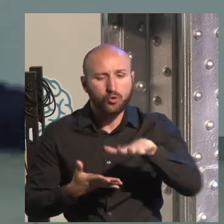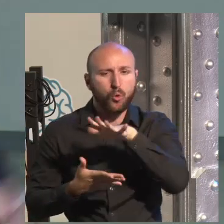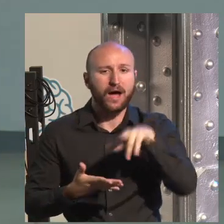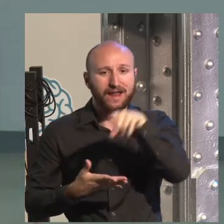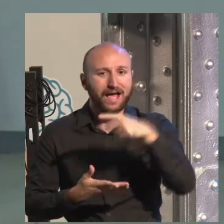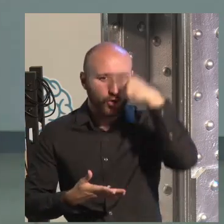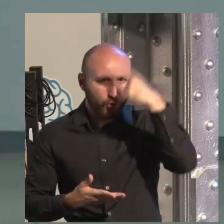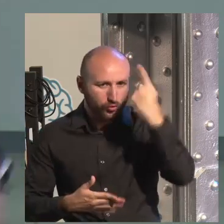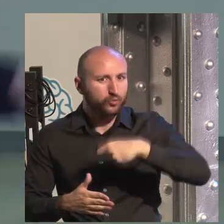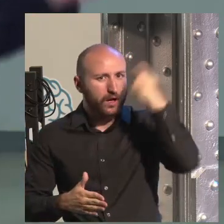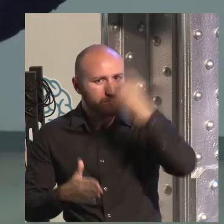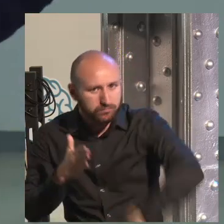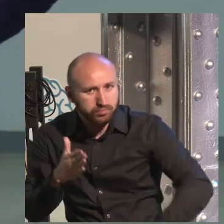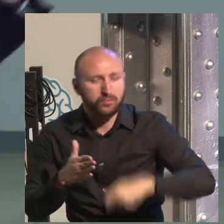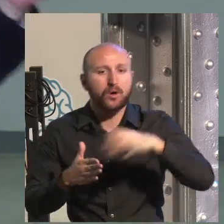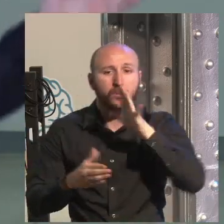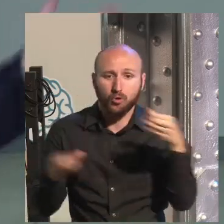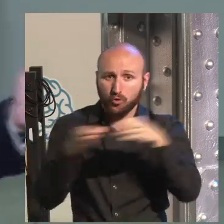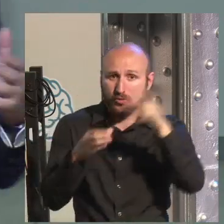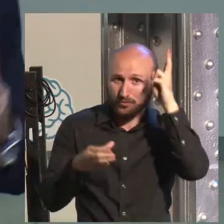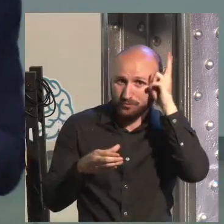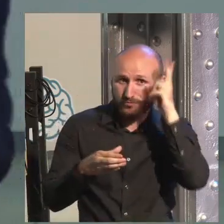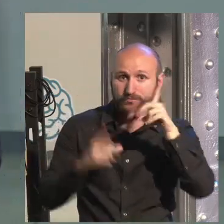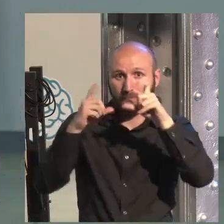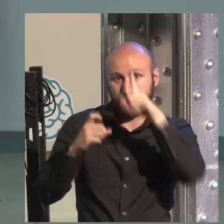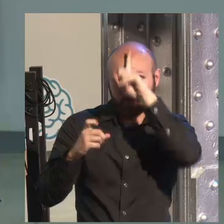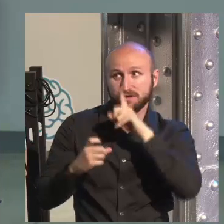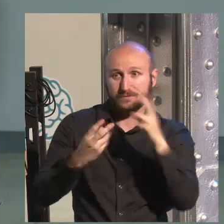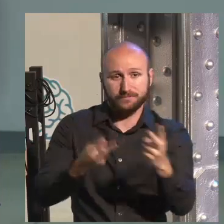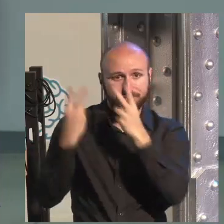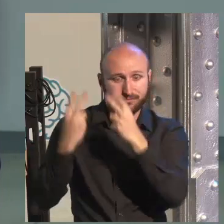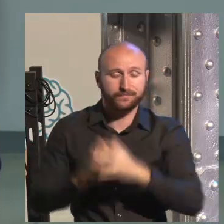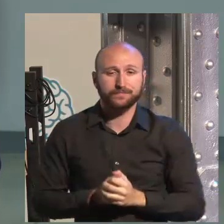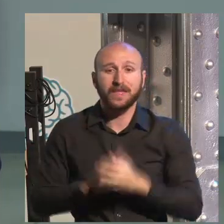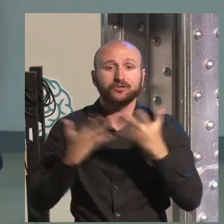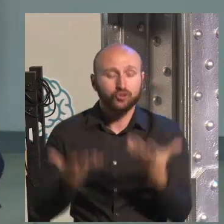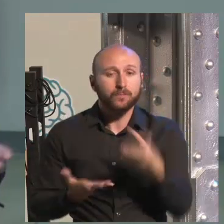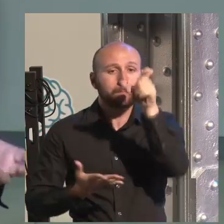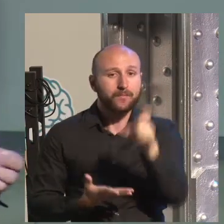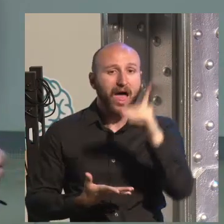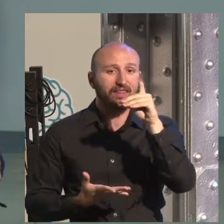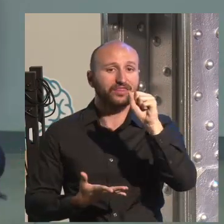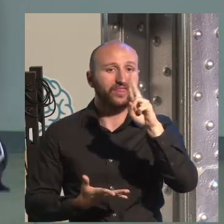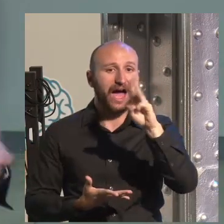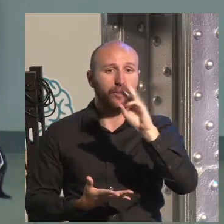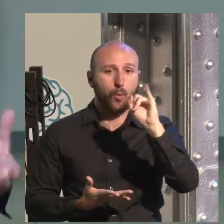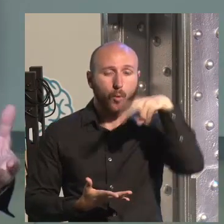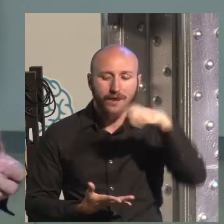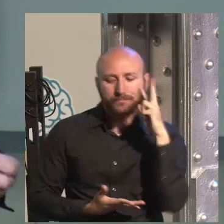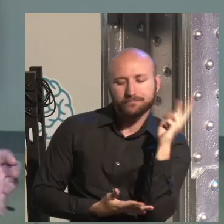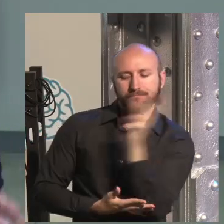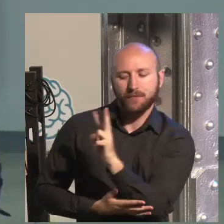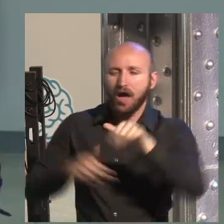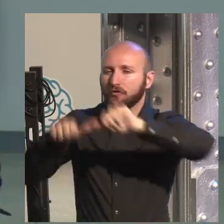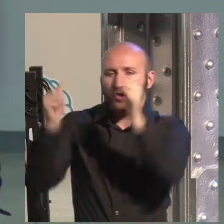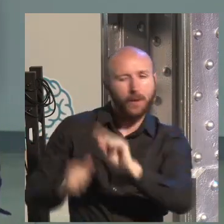esta cultura, los Yaganes, que tenían este aspecto, eran cazadores y recolectores, y Darwin los consideró pues la forma más